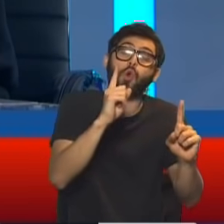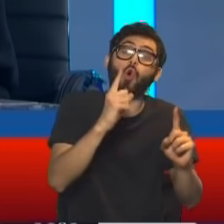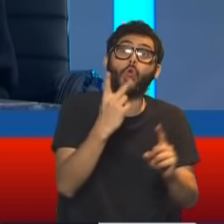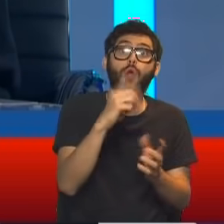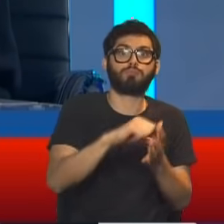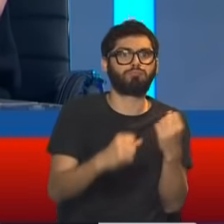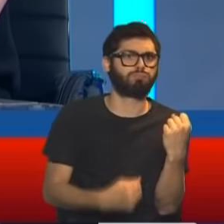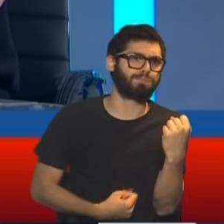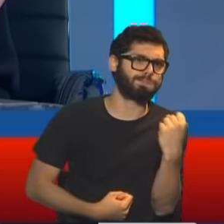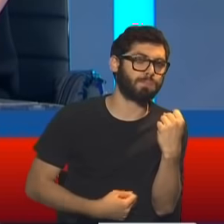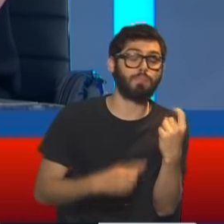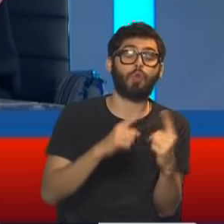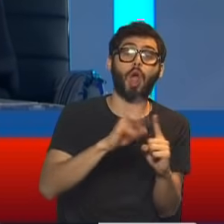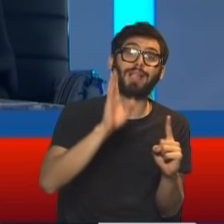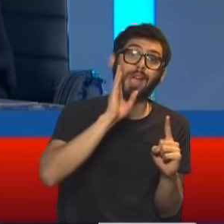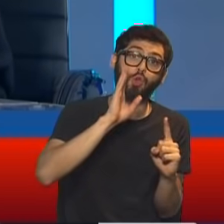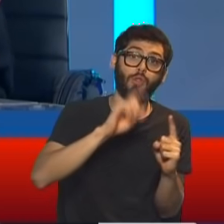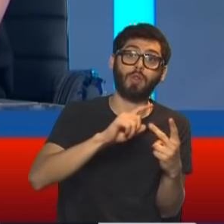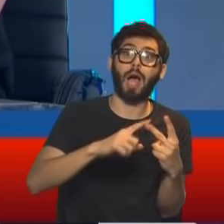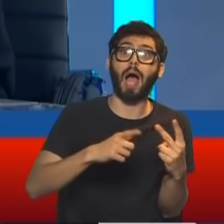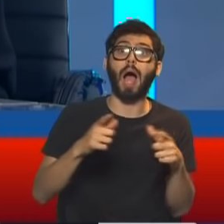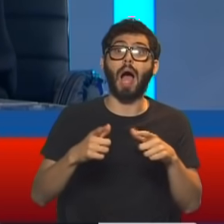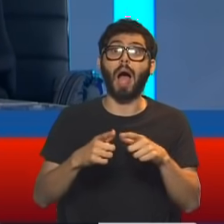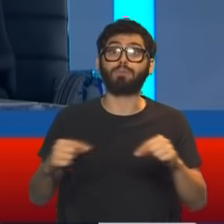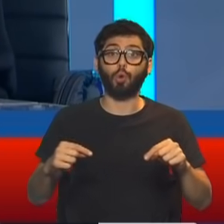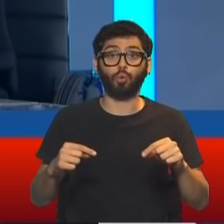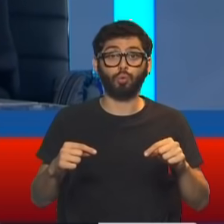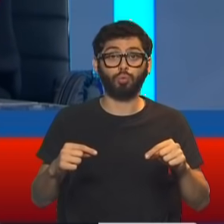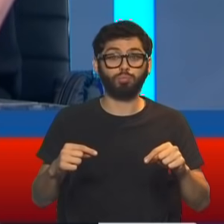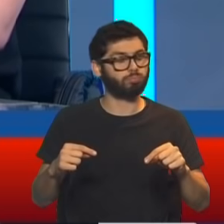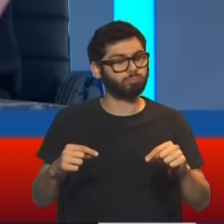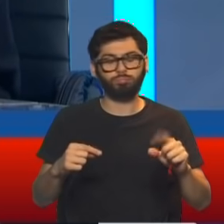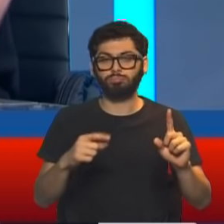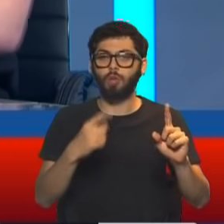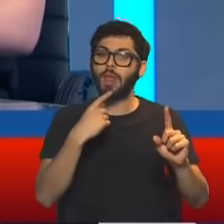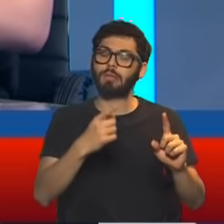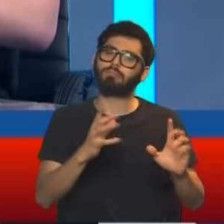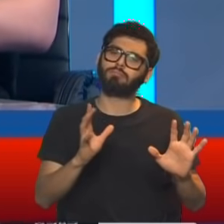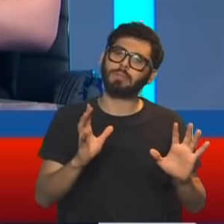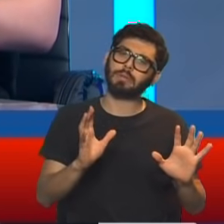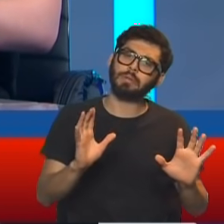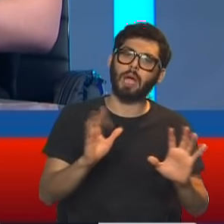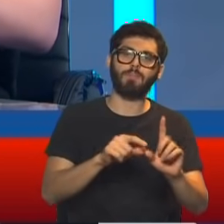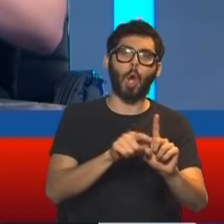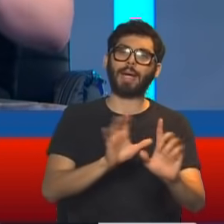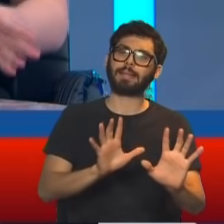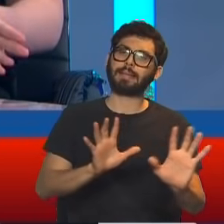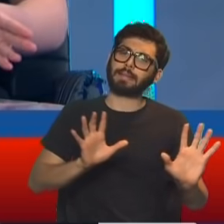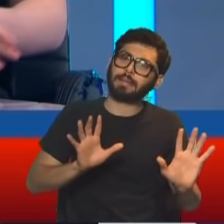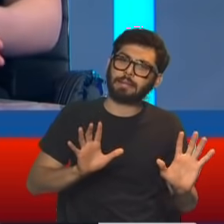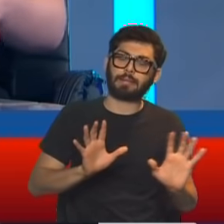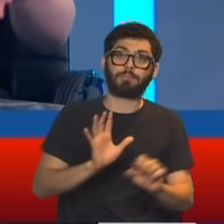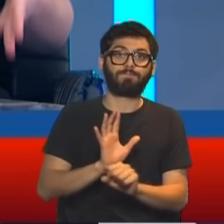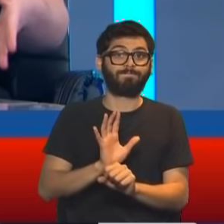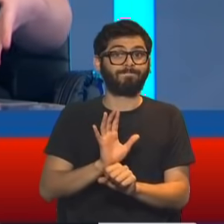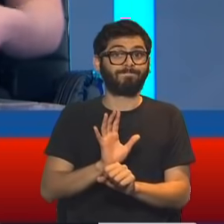potencias económicas muy importantes como es Estados Unidos y Japón, han mostrado una postura un poco más distante, ¿sí? Y hay que